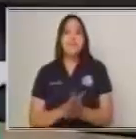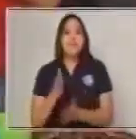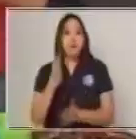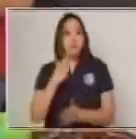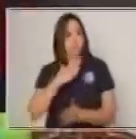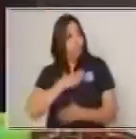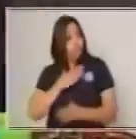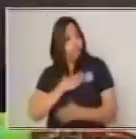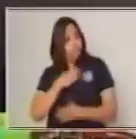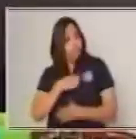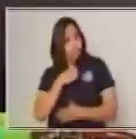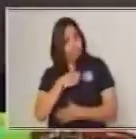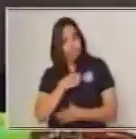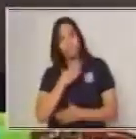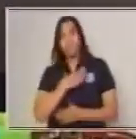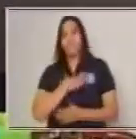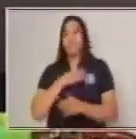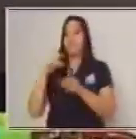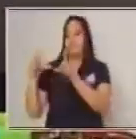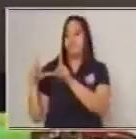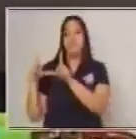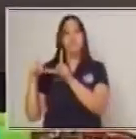Para mí, estas son mis ideas principales.